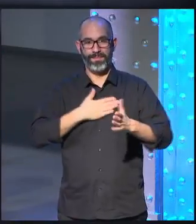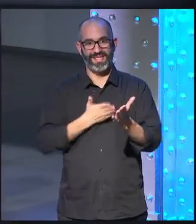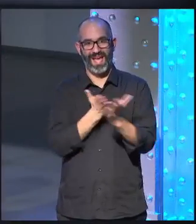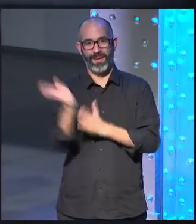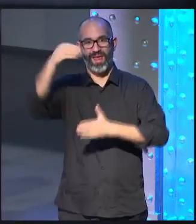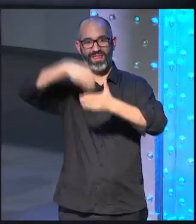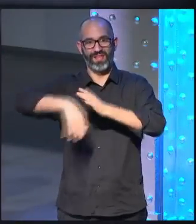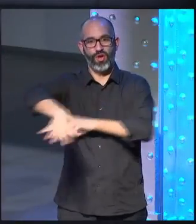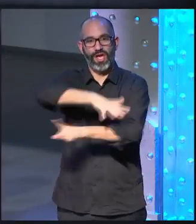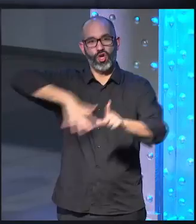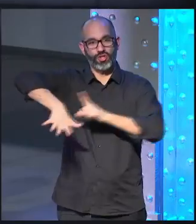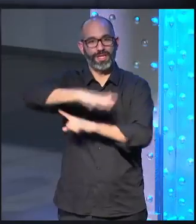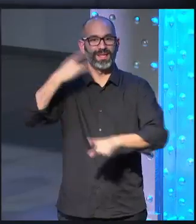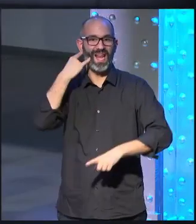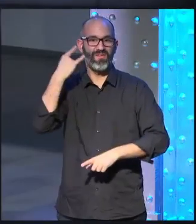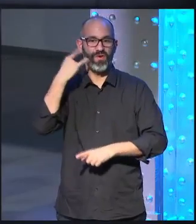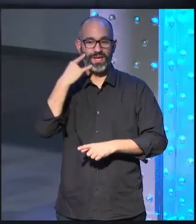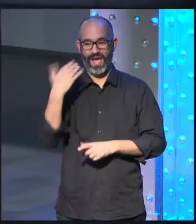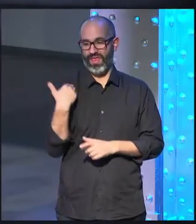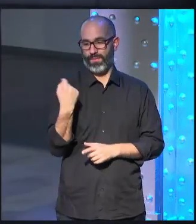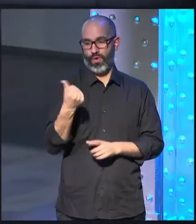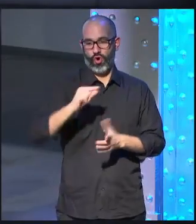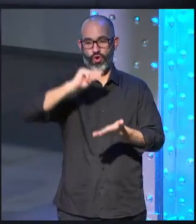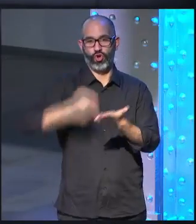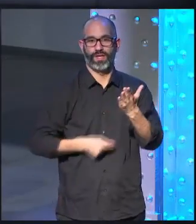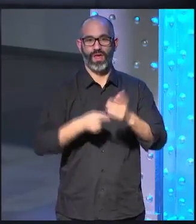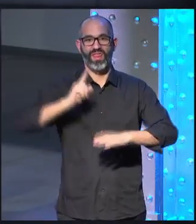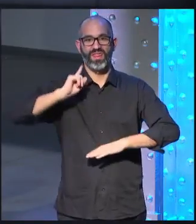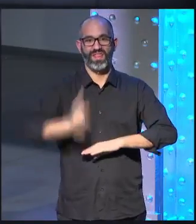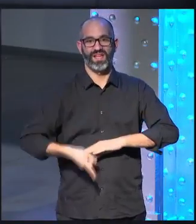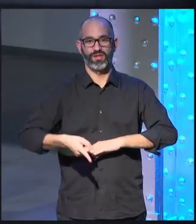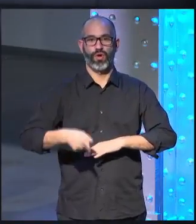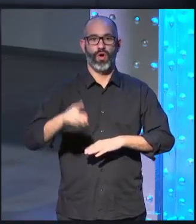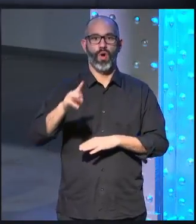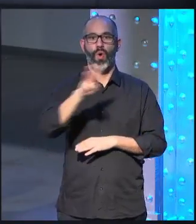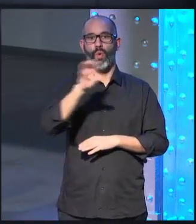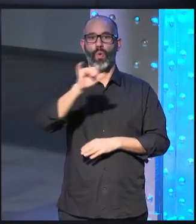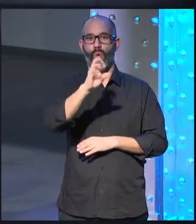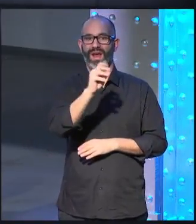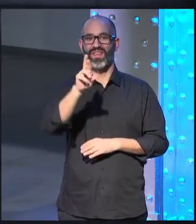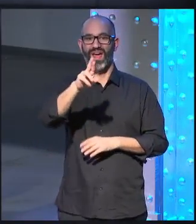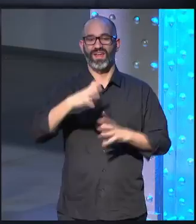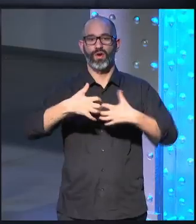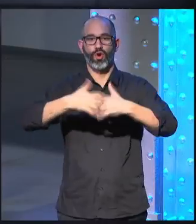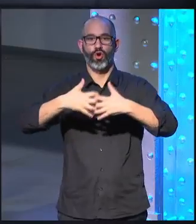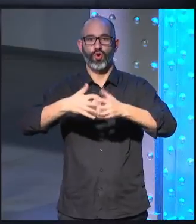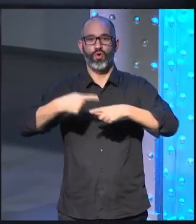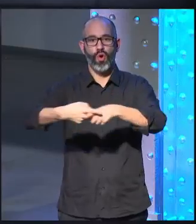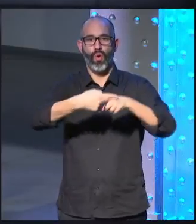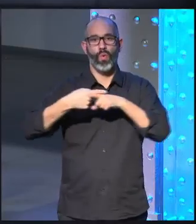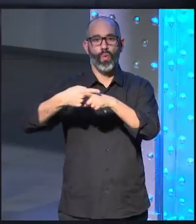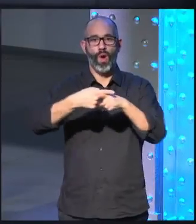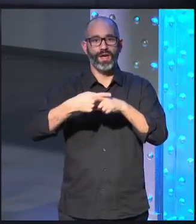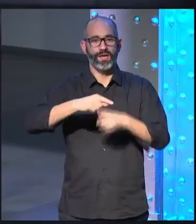todo el ecosistema emprendedor en Telefónica, por ejemplo, acabamos de contratar como director de Guaira y los espacios de coworking a un